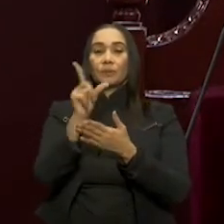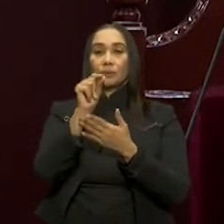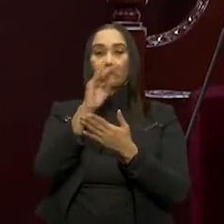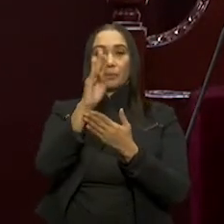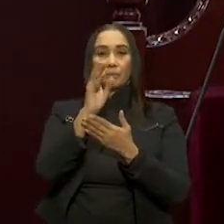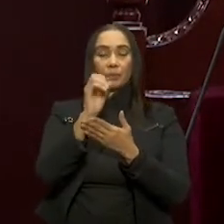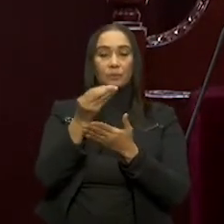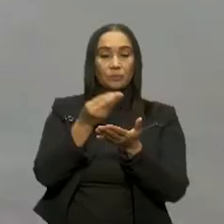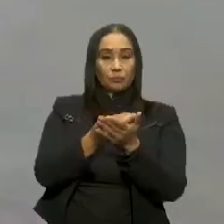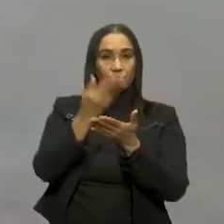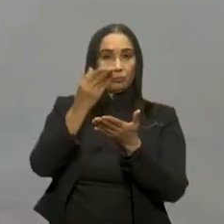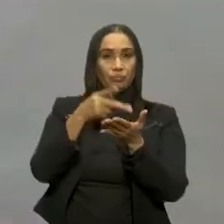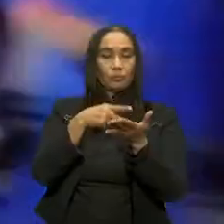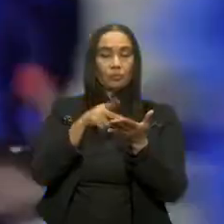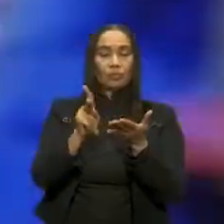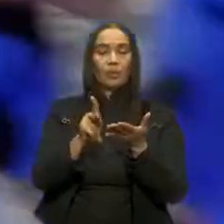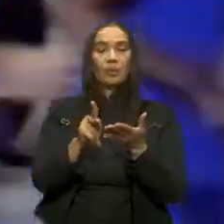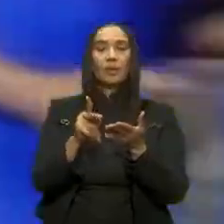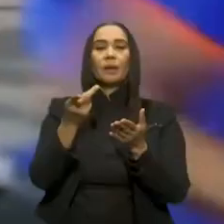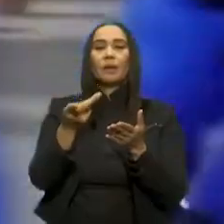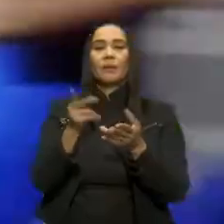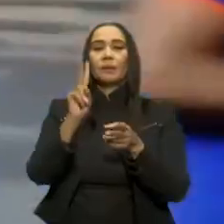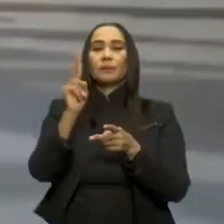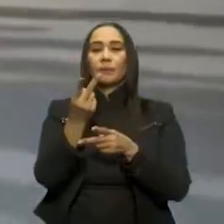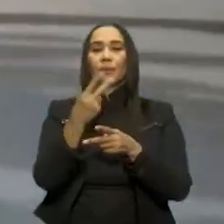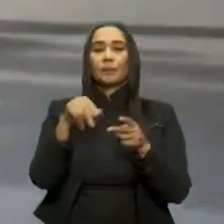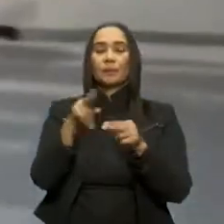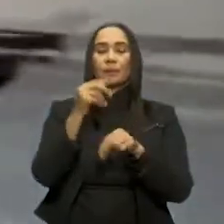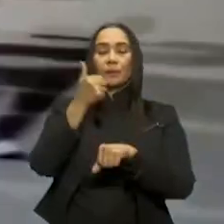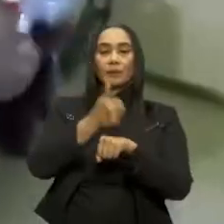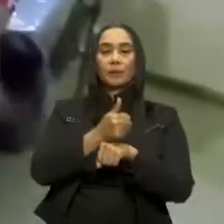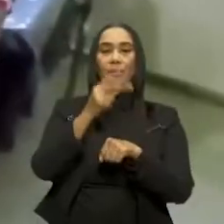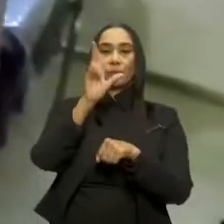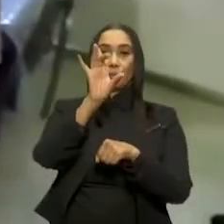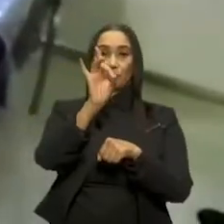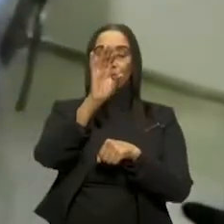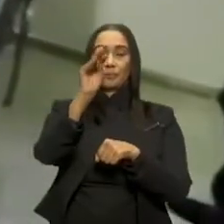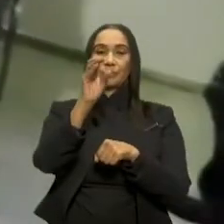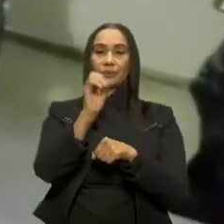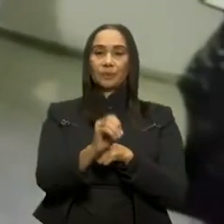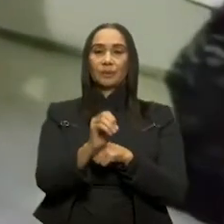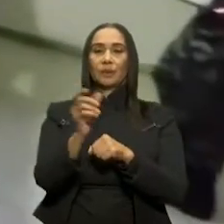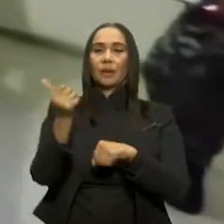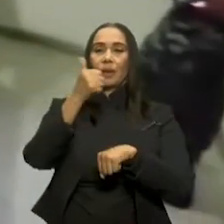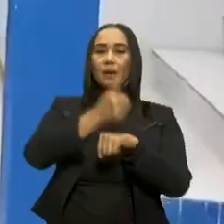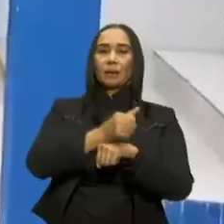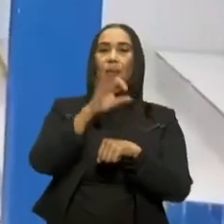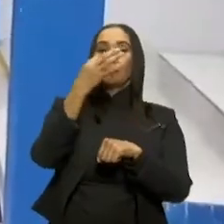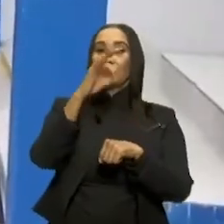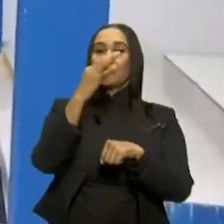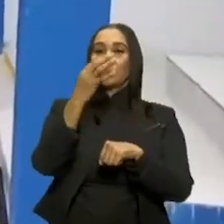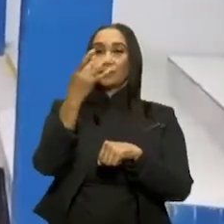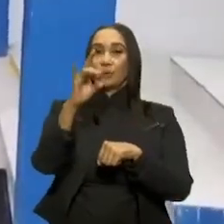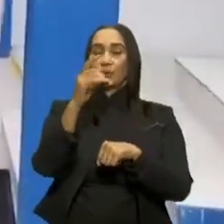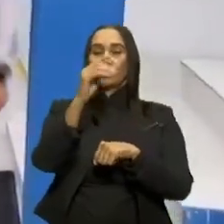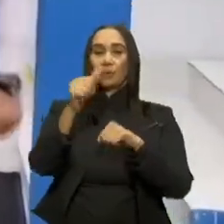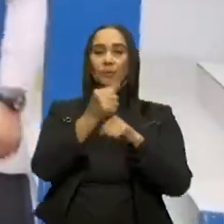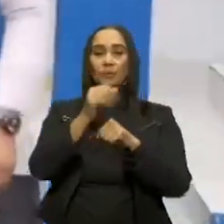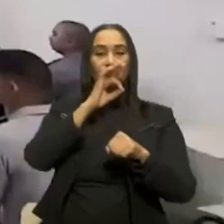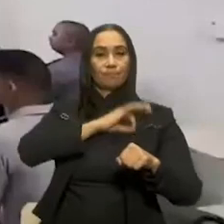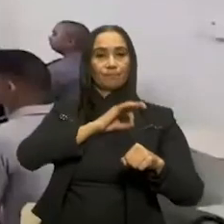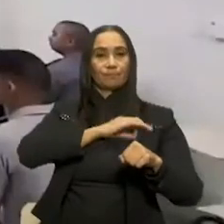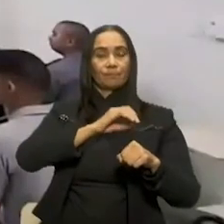20% de aumento entre los rangos y una segunda etapa que se aplicó desde un 8% hasta un 18 para